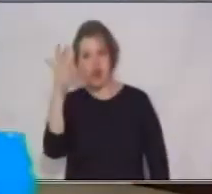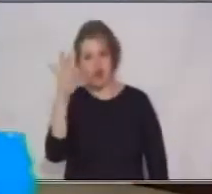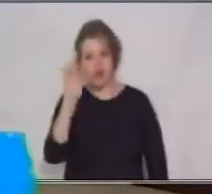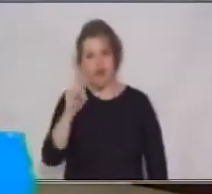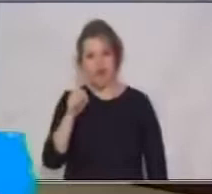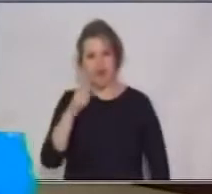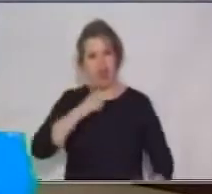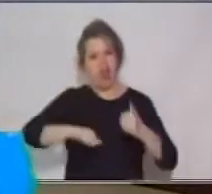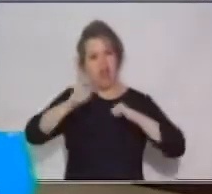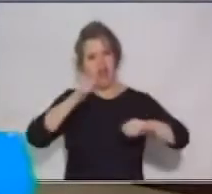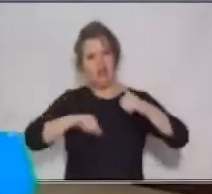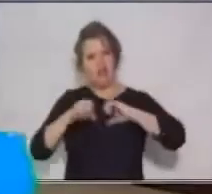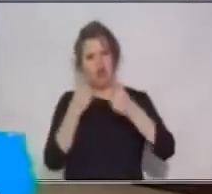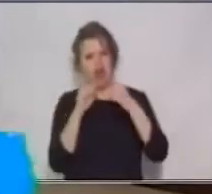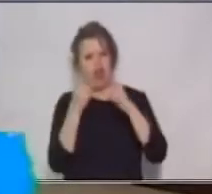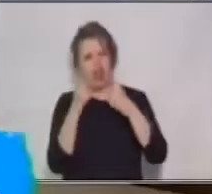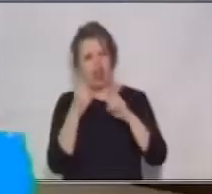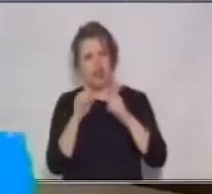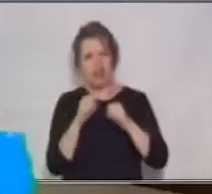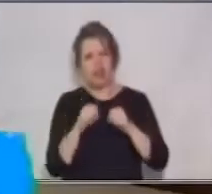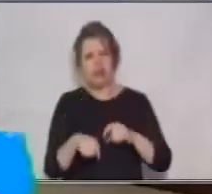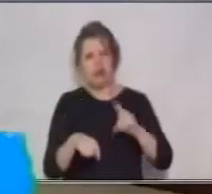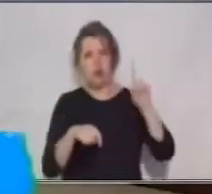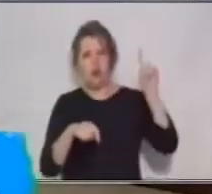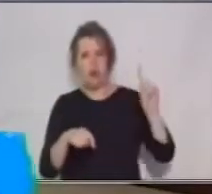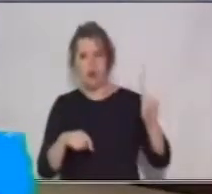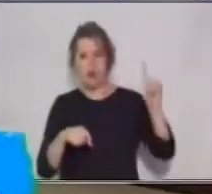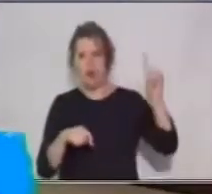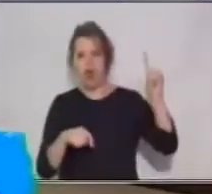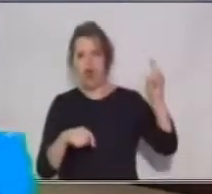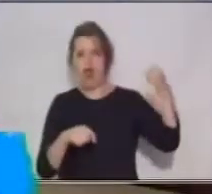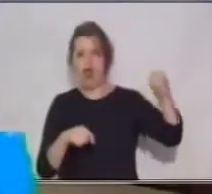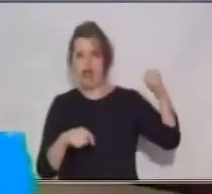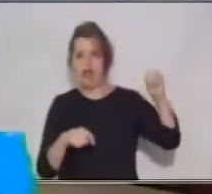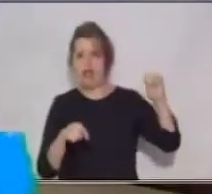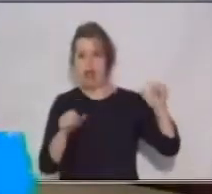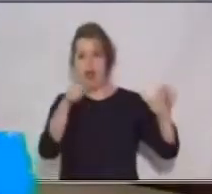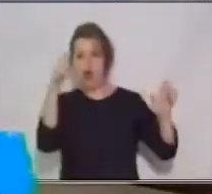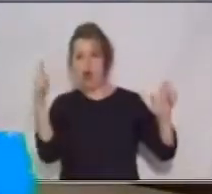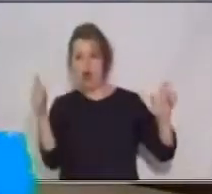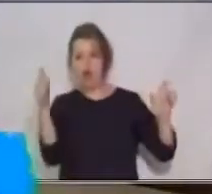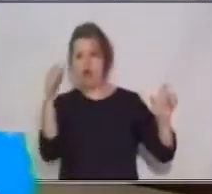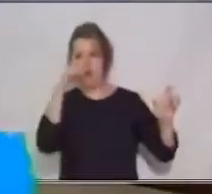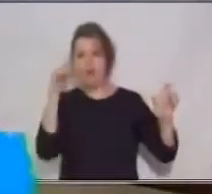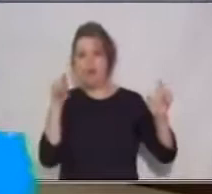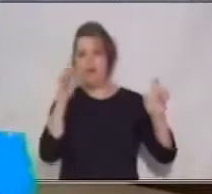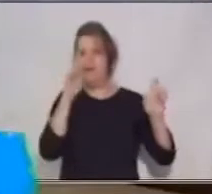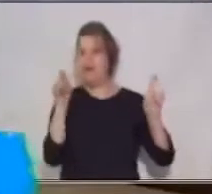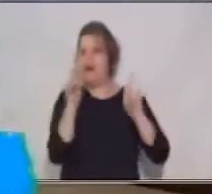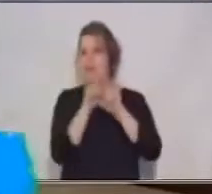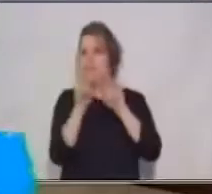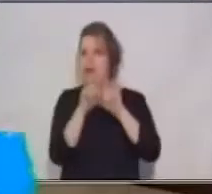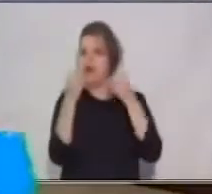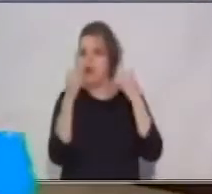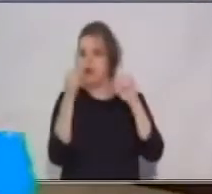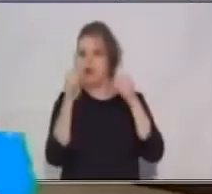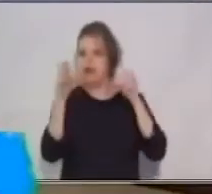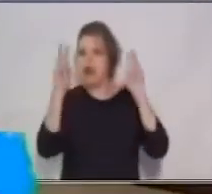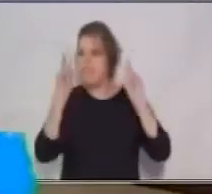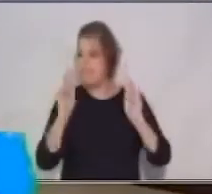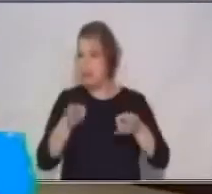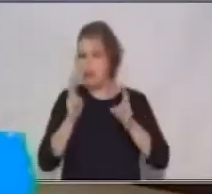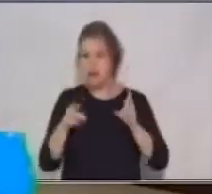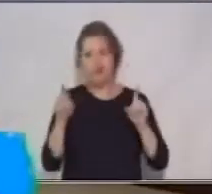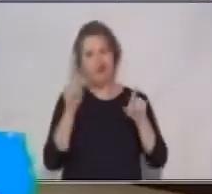que la acción que están realizando, uno lo está realizando y el otro también lo está realizando al mismo tiempo. En este caso les traigo